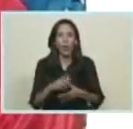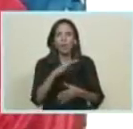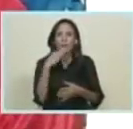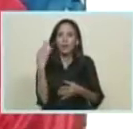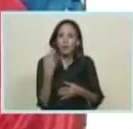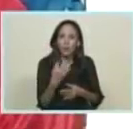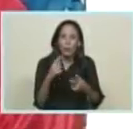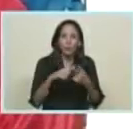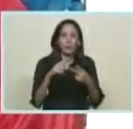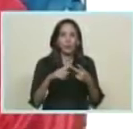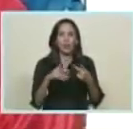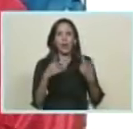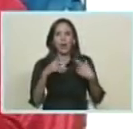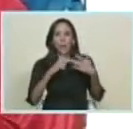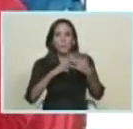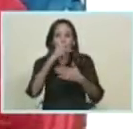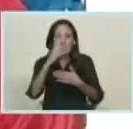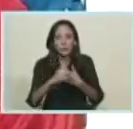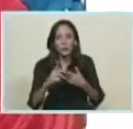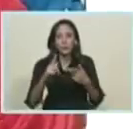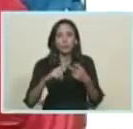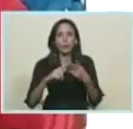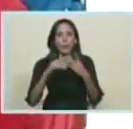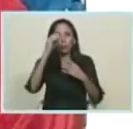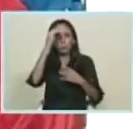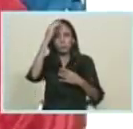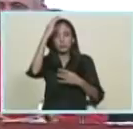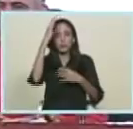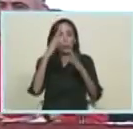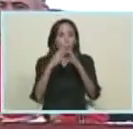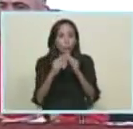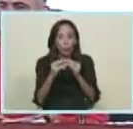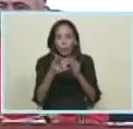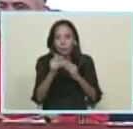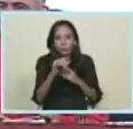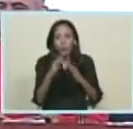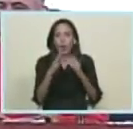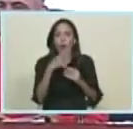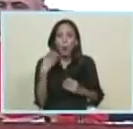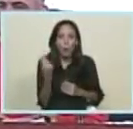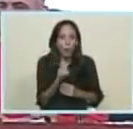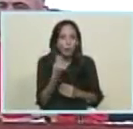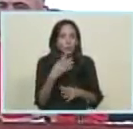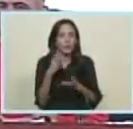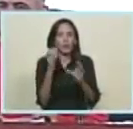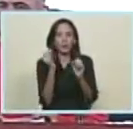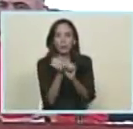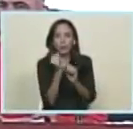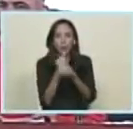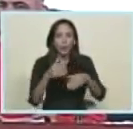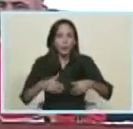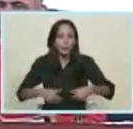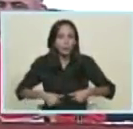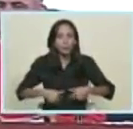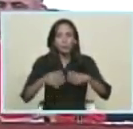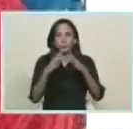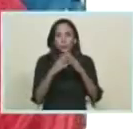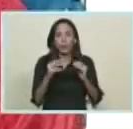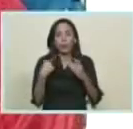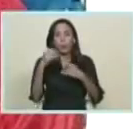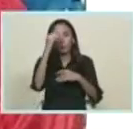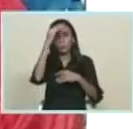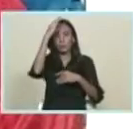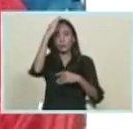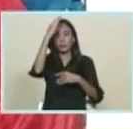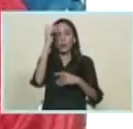honestidad, tienes el conocimiento, tienes la juventud, tienes además la